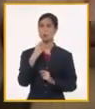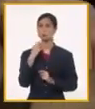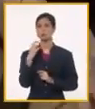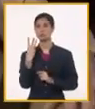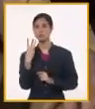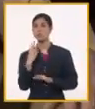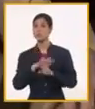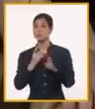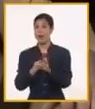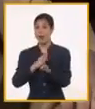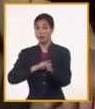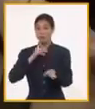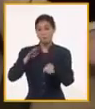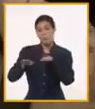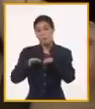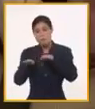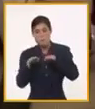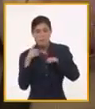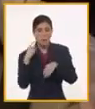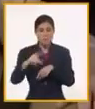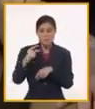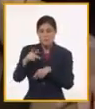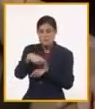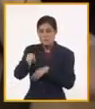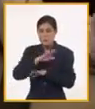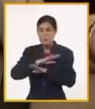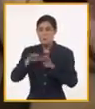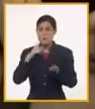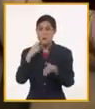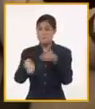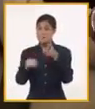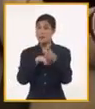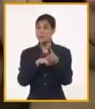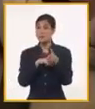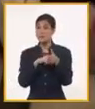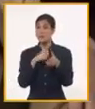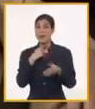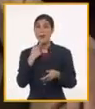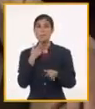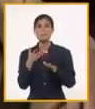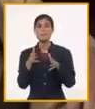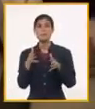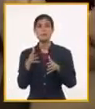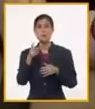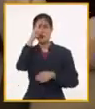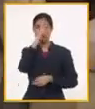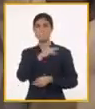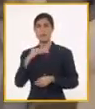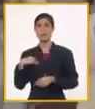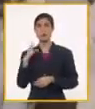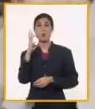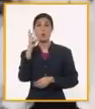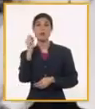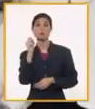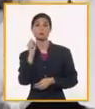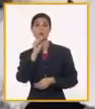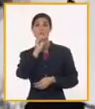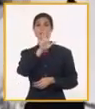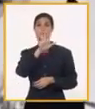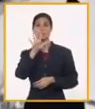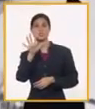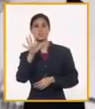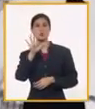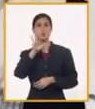preparar la misión, que ahí yo lo digo por ahí, fueron 50 y pico, 60, entre técnicos, unos 30 y pico